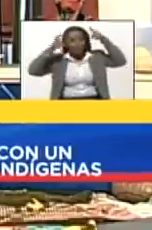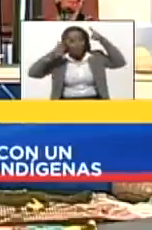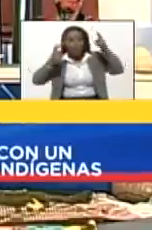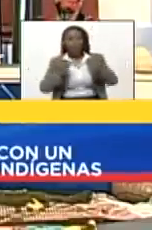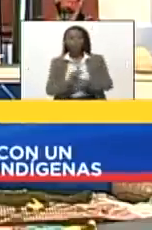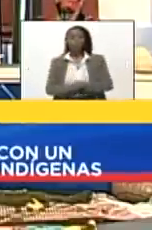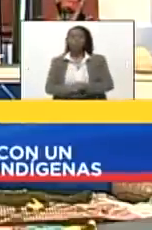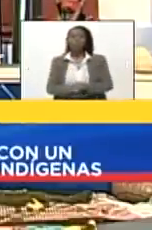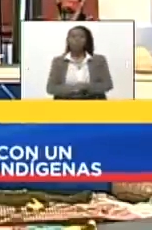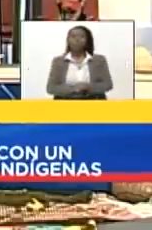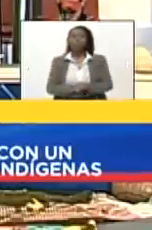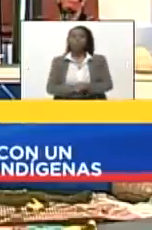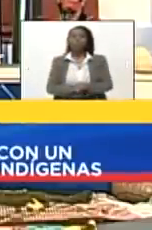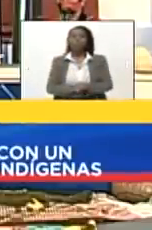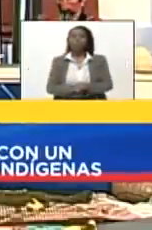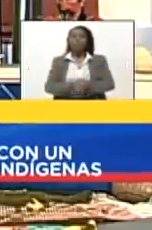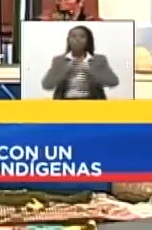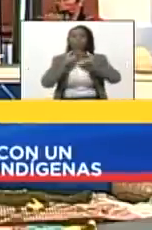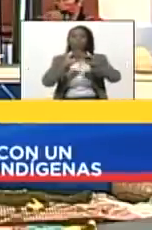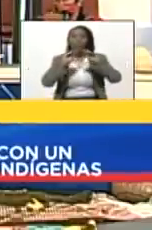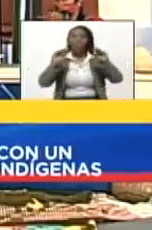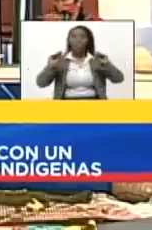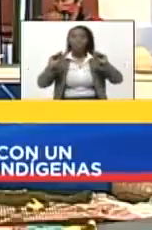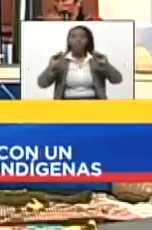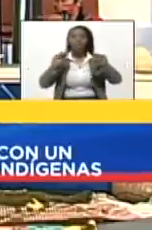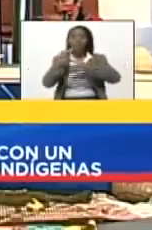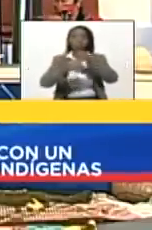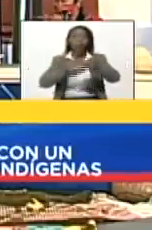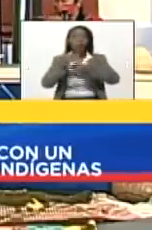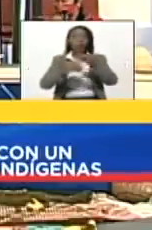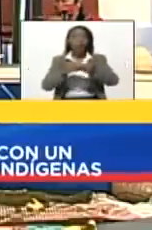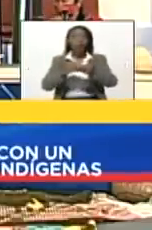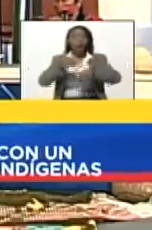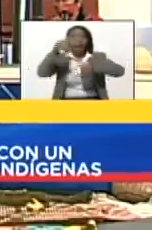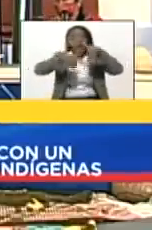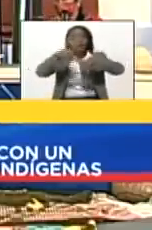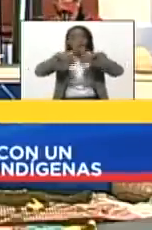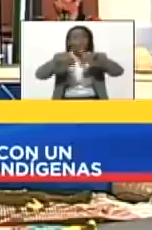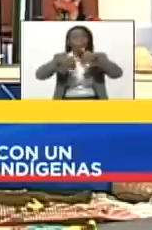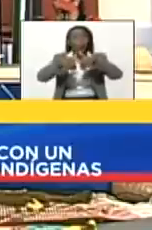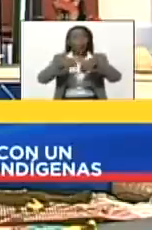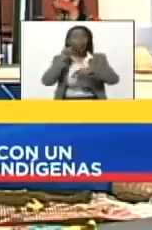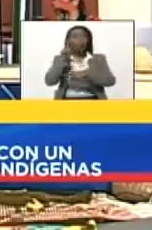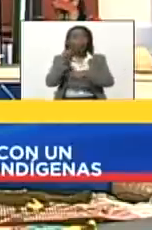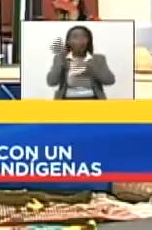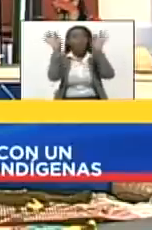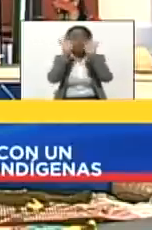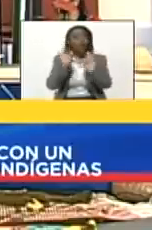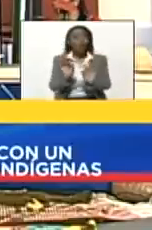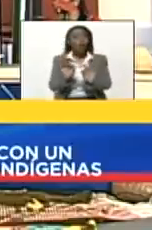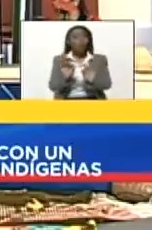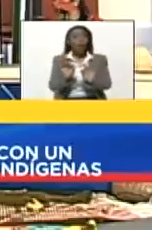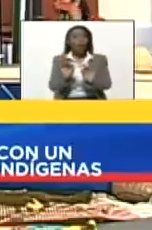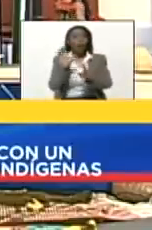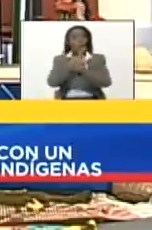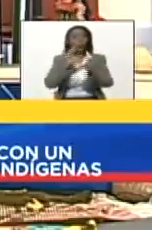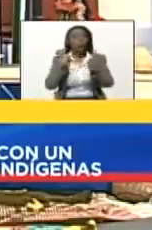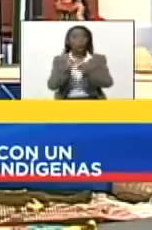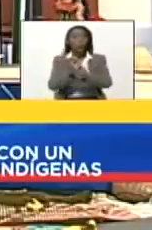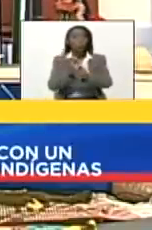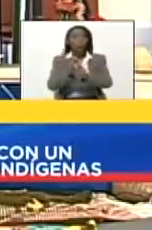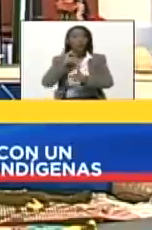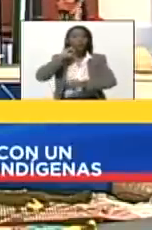Frías. Convocó en su decreto la elección por sus métodos tradicionales